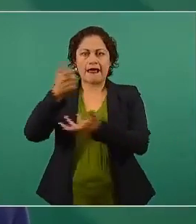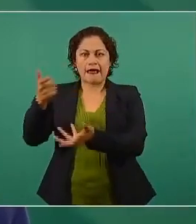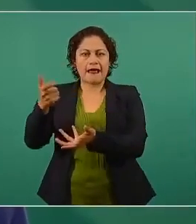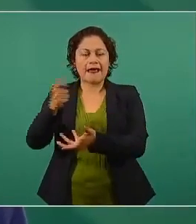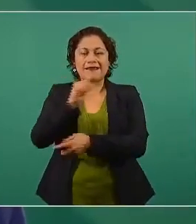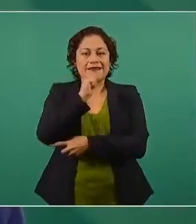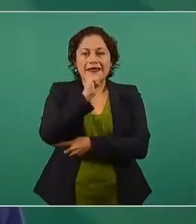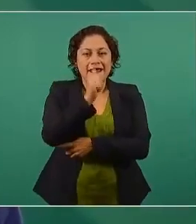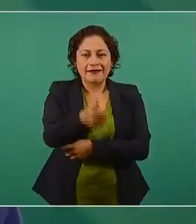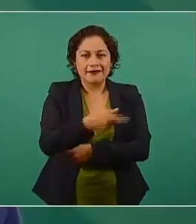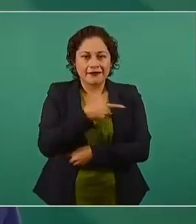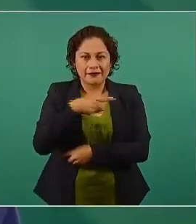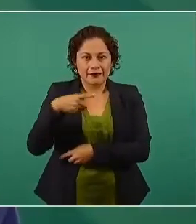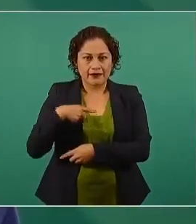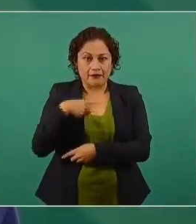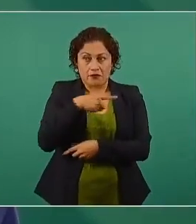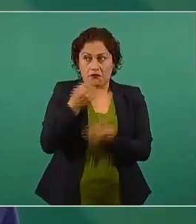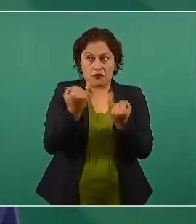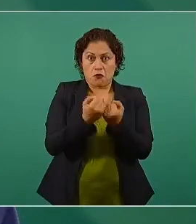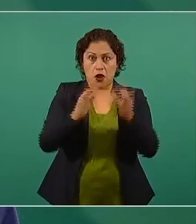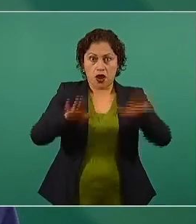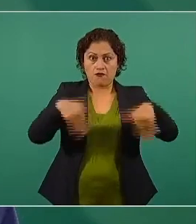mundo,